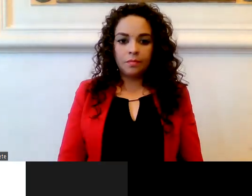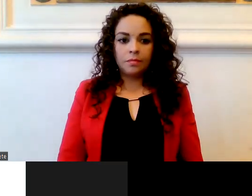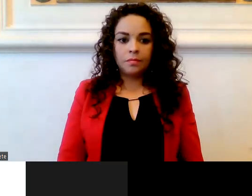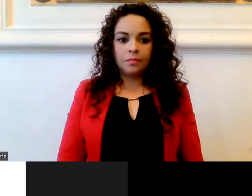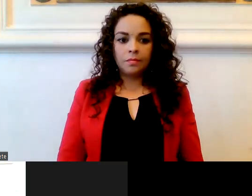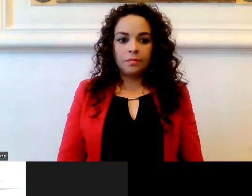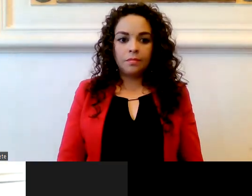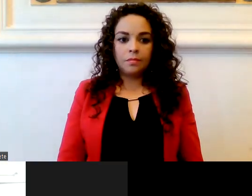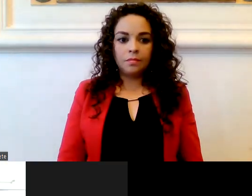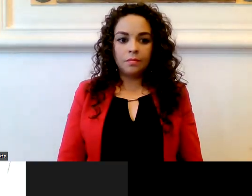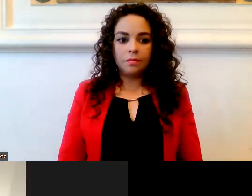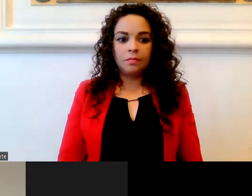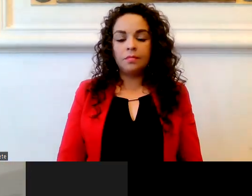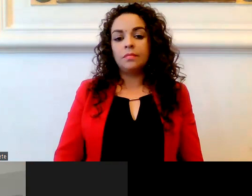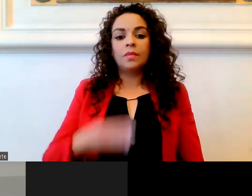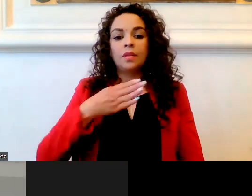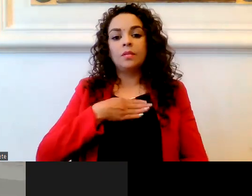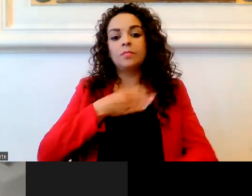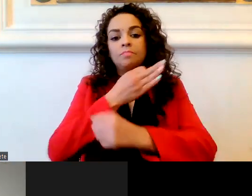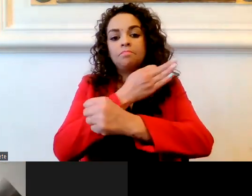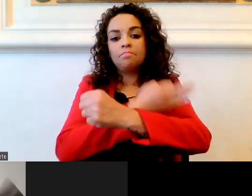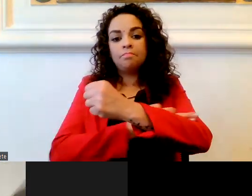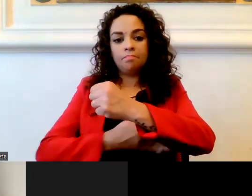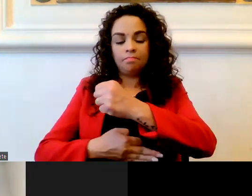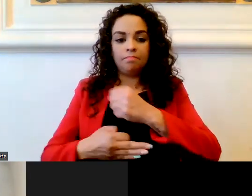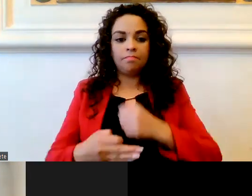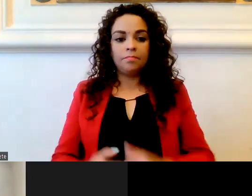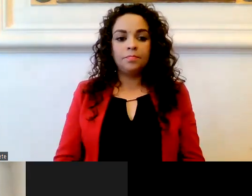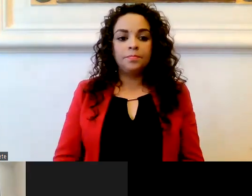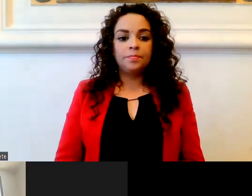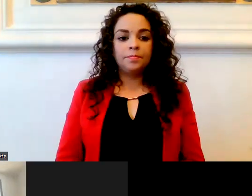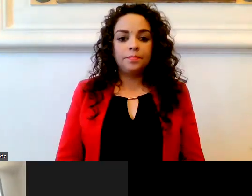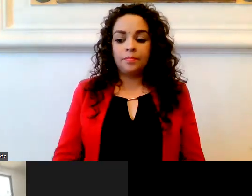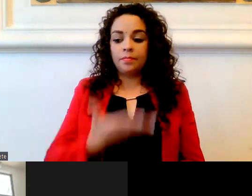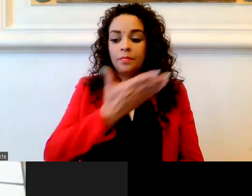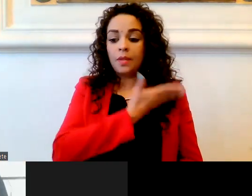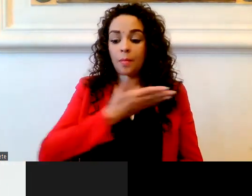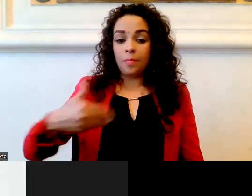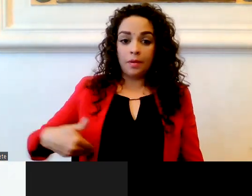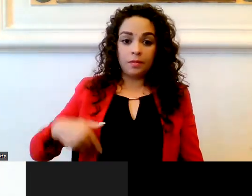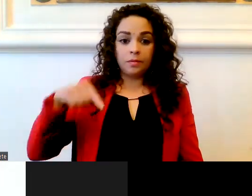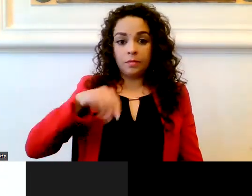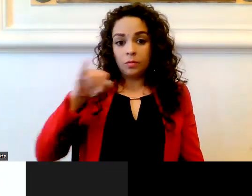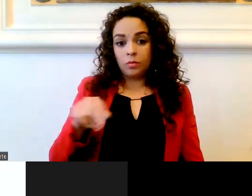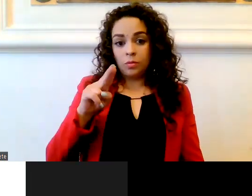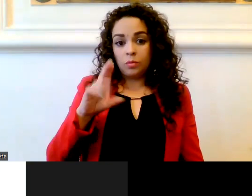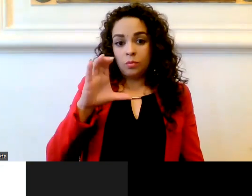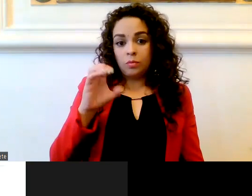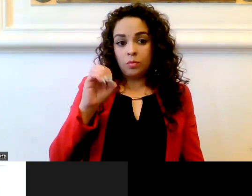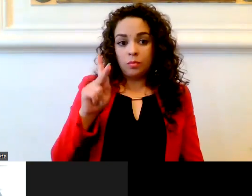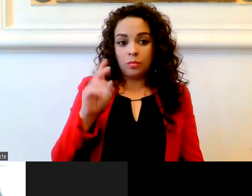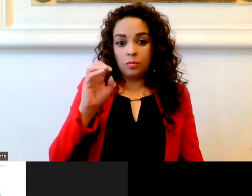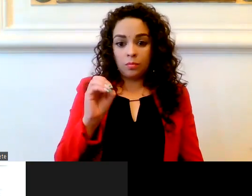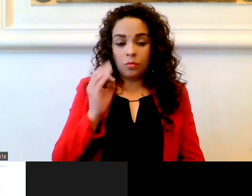Gracias. Buenas tardes. A convocatoria del presidente de esta Junta de Coordinación Política, quien en